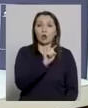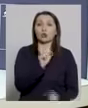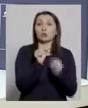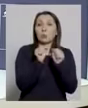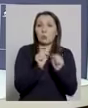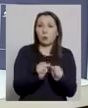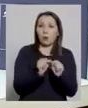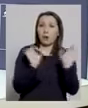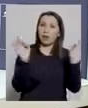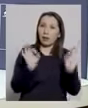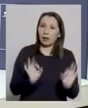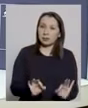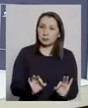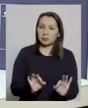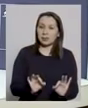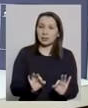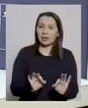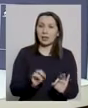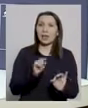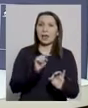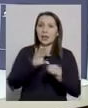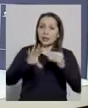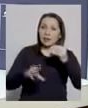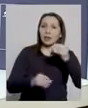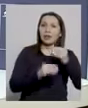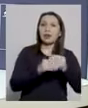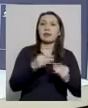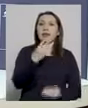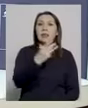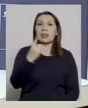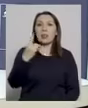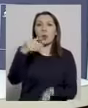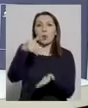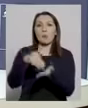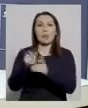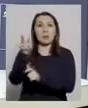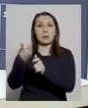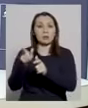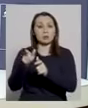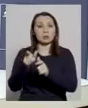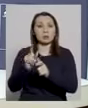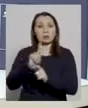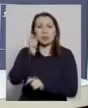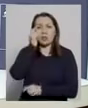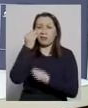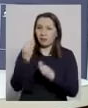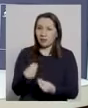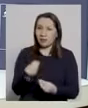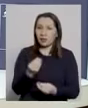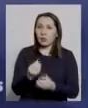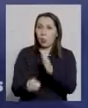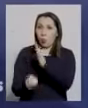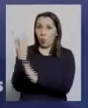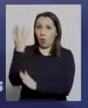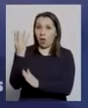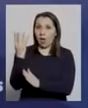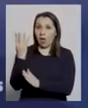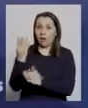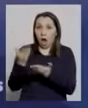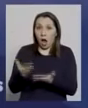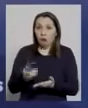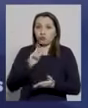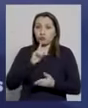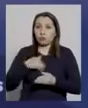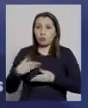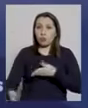puede explicar esta inclusión de 31.000 casos, creo no se entendió bien, son nuevos casos activos,